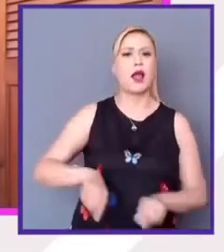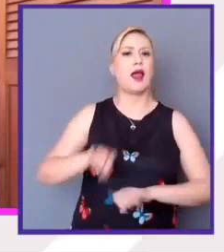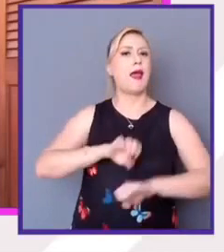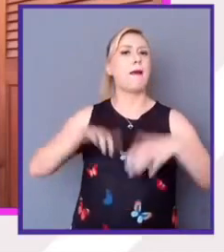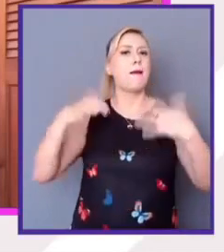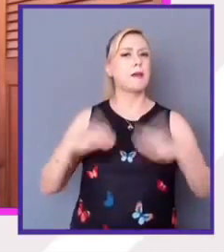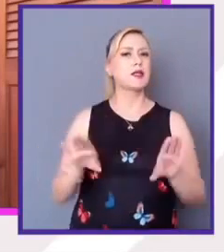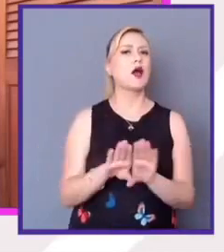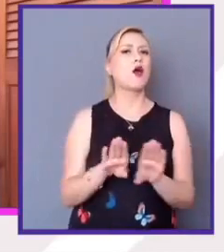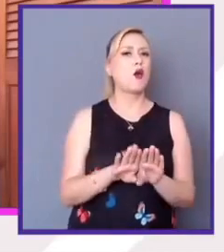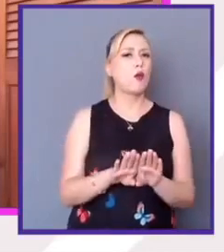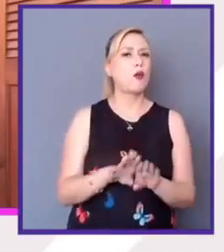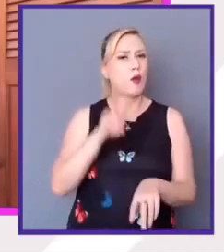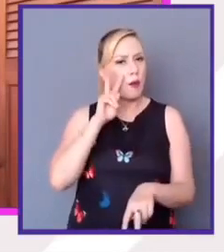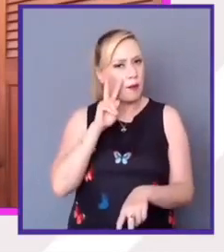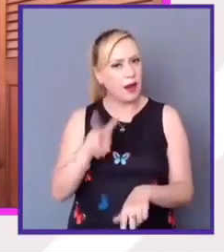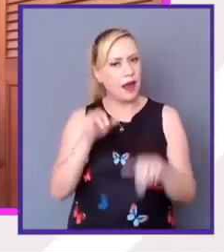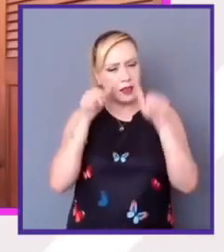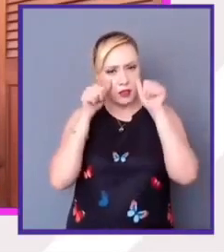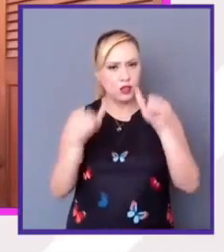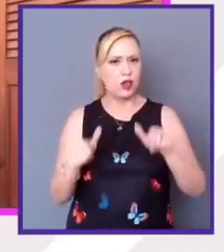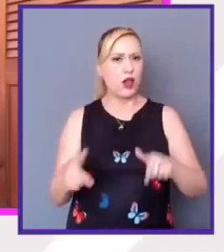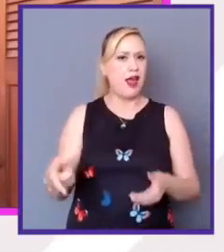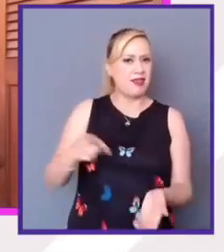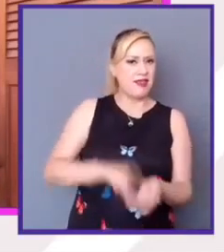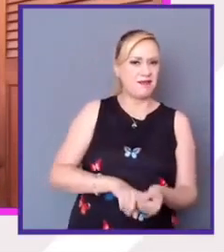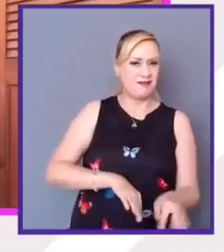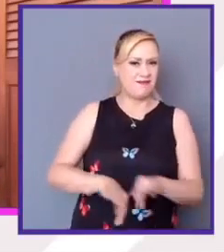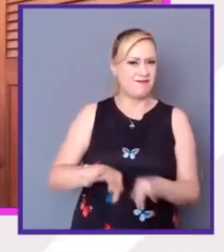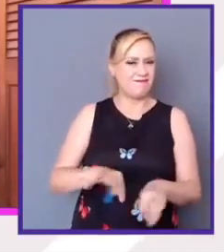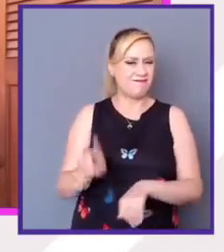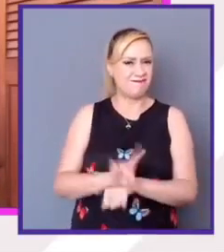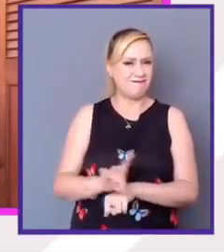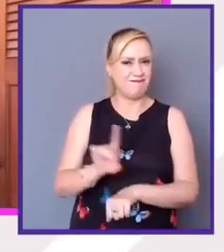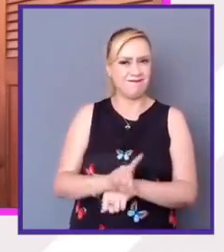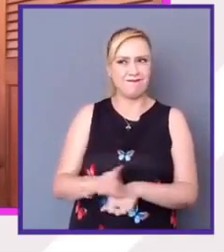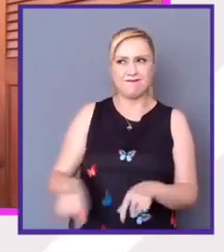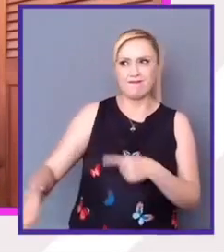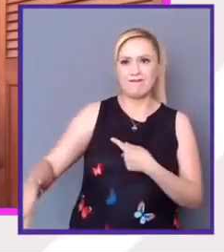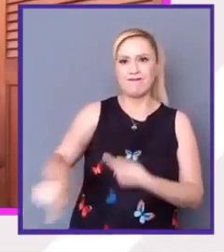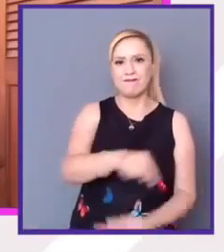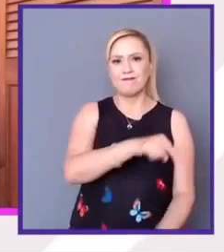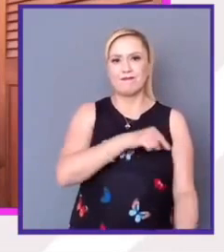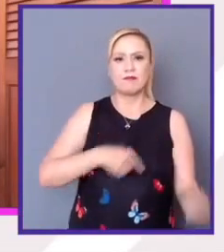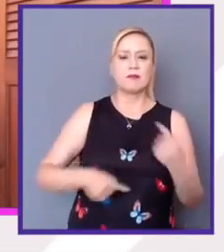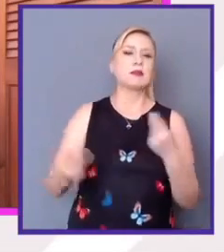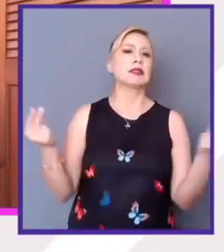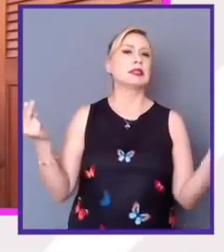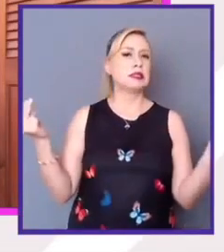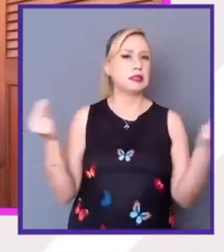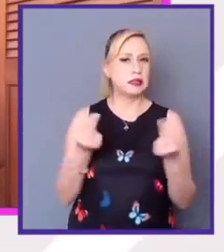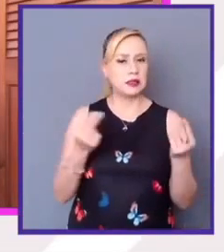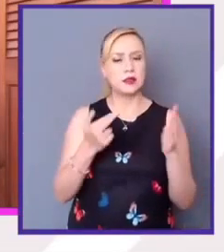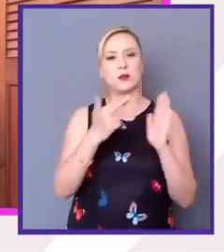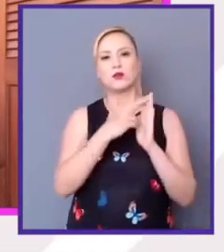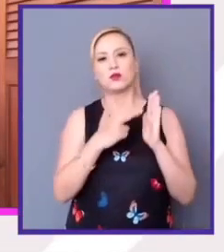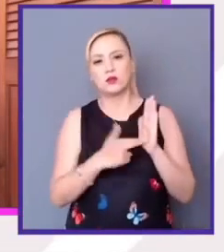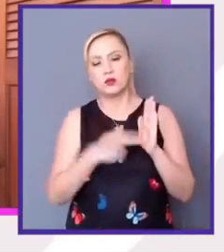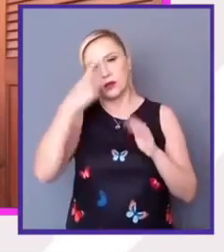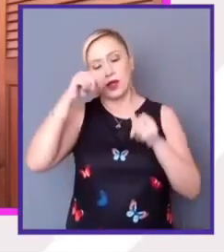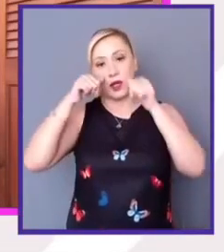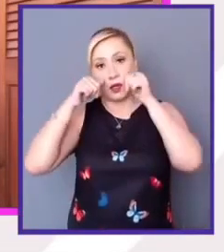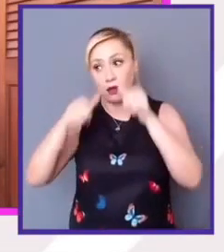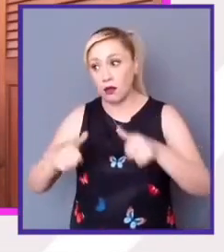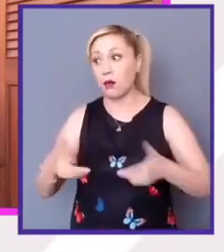fenómenos. Y también para eso es súper importante que las empresas tengan mecanismos para atender el acoso y la violencia en el mundo